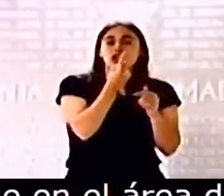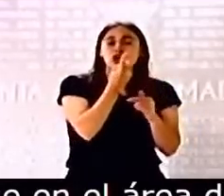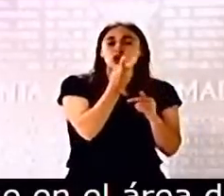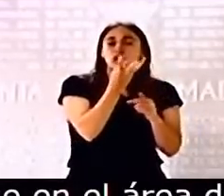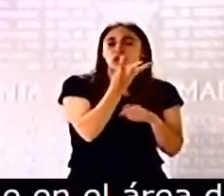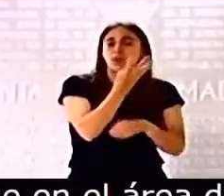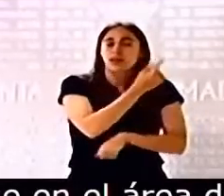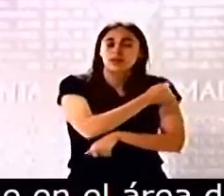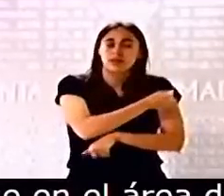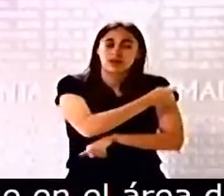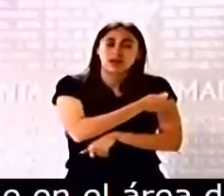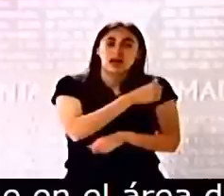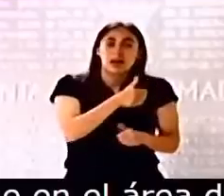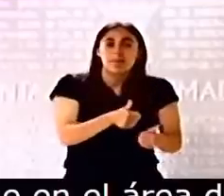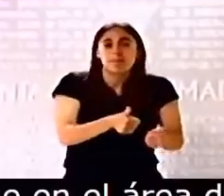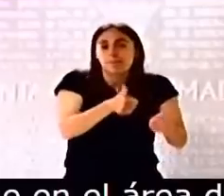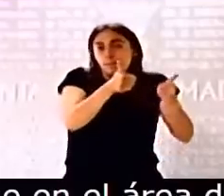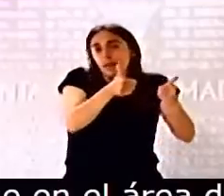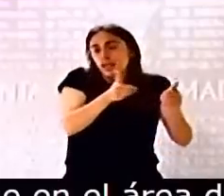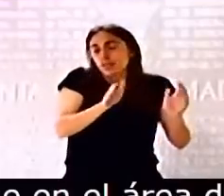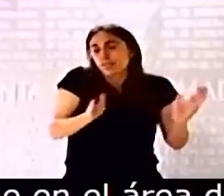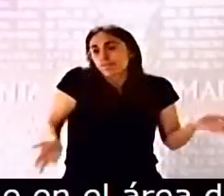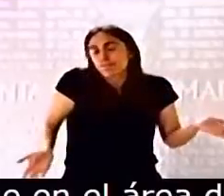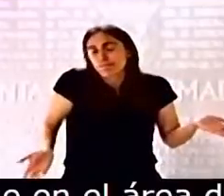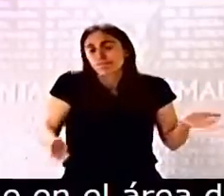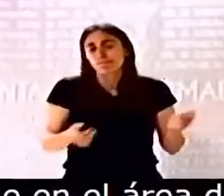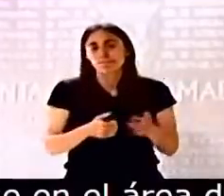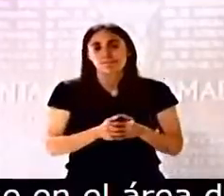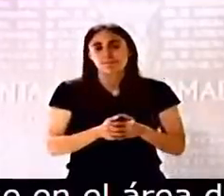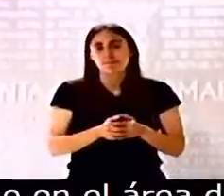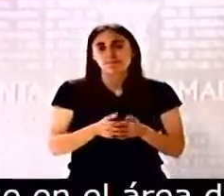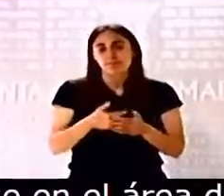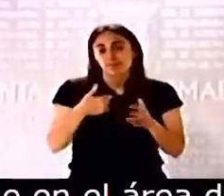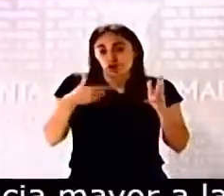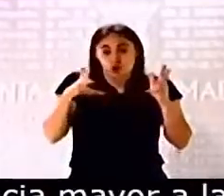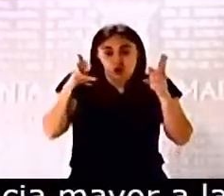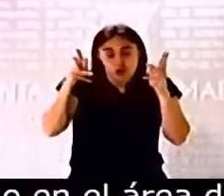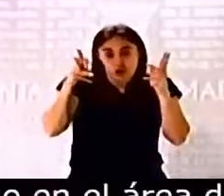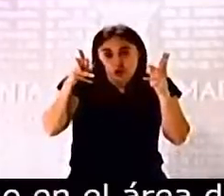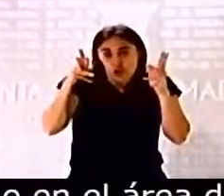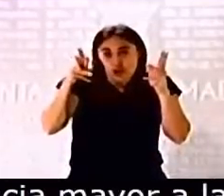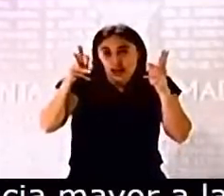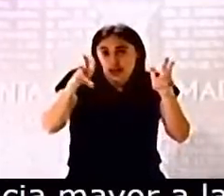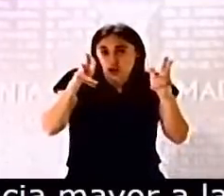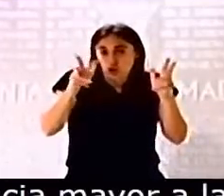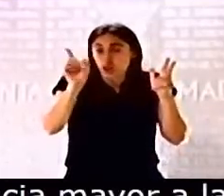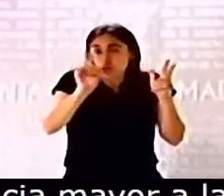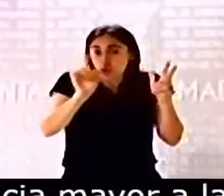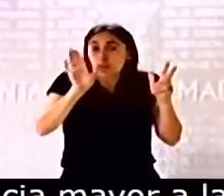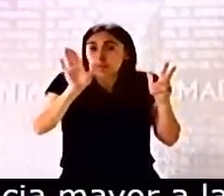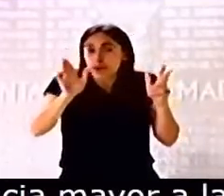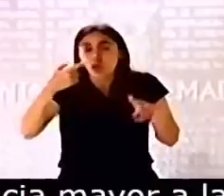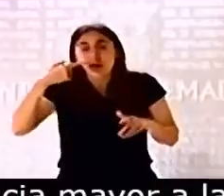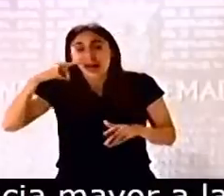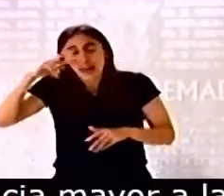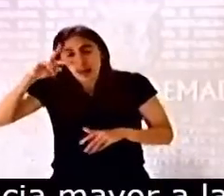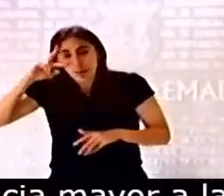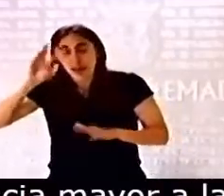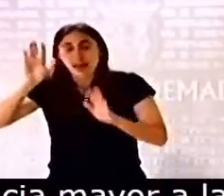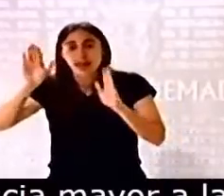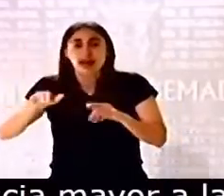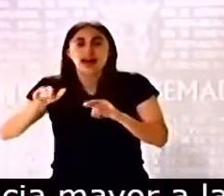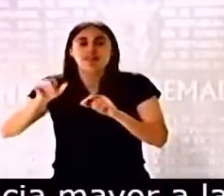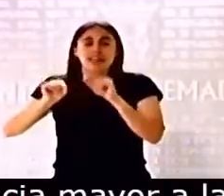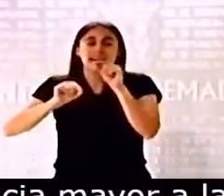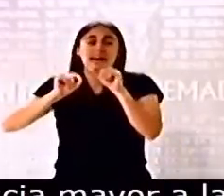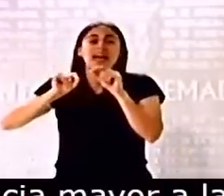vacuna. Pues no seré yo quien se lo aconseje. Desde luego, la experiencia ha sido difundida en